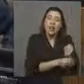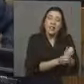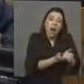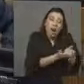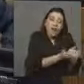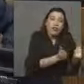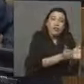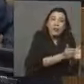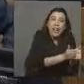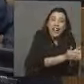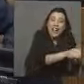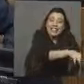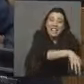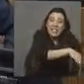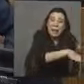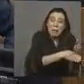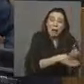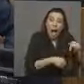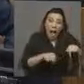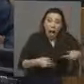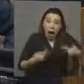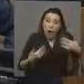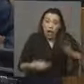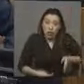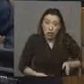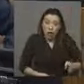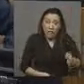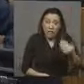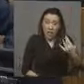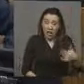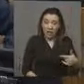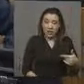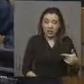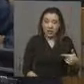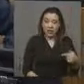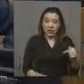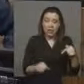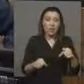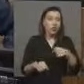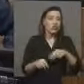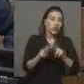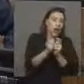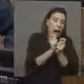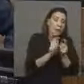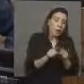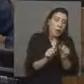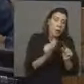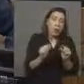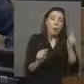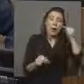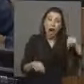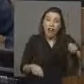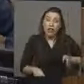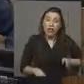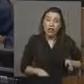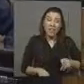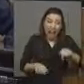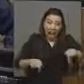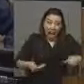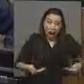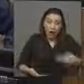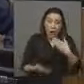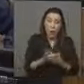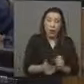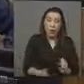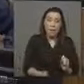hoy día, todavía, ya lo hemos mejorado en esta administración, pero hoy día, todavía, al día de hoy, cuando